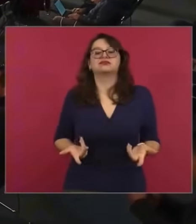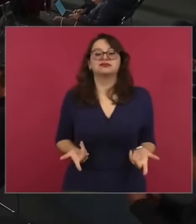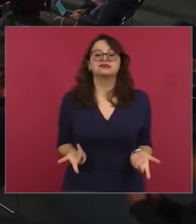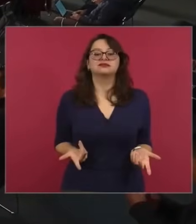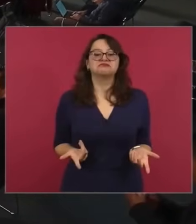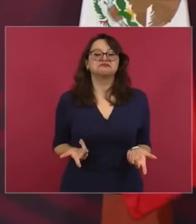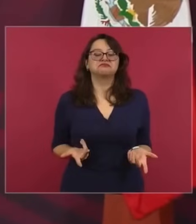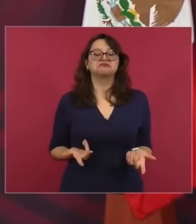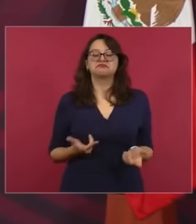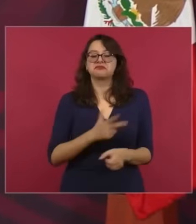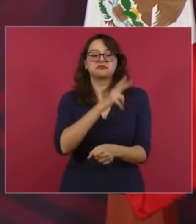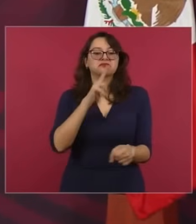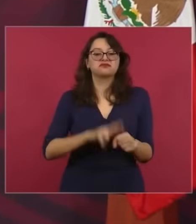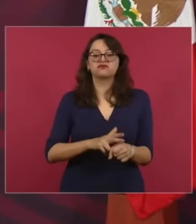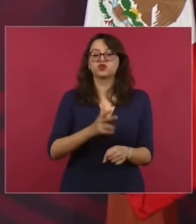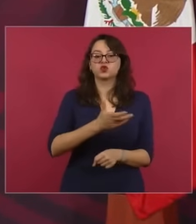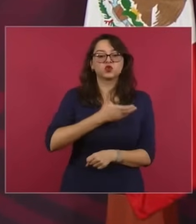pues